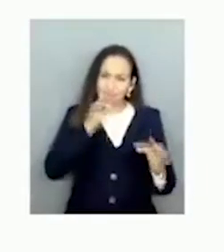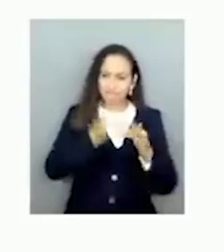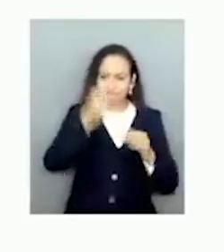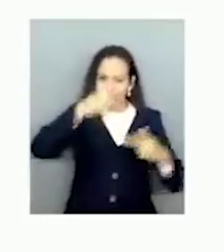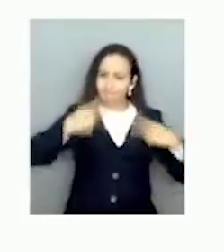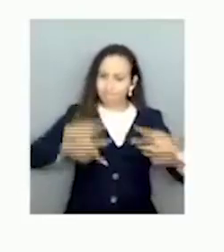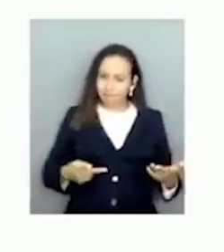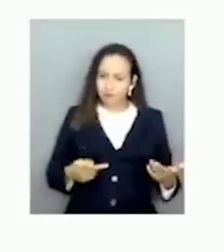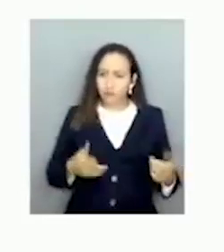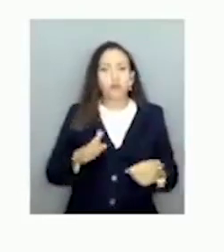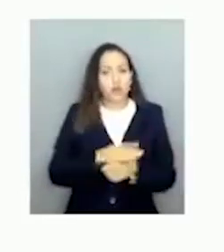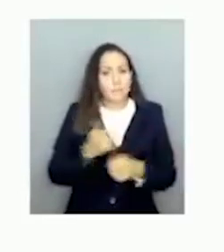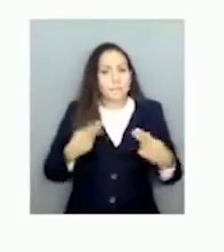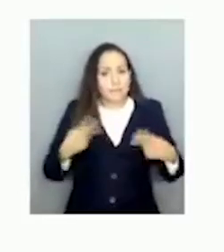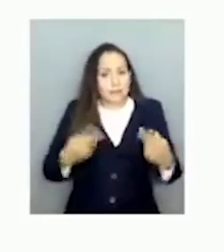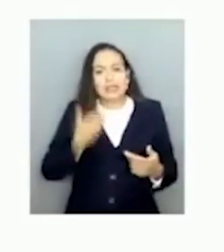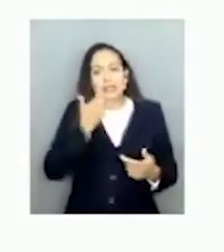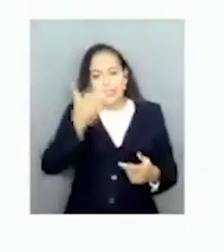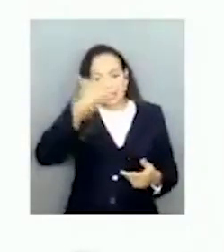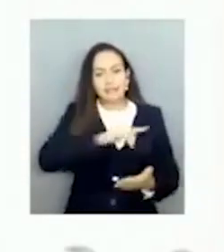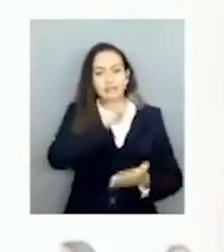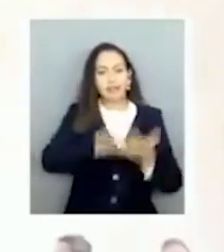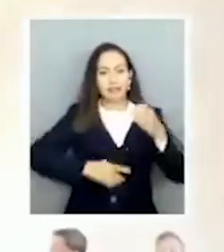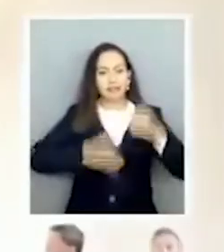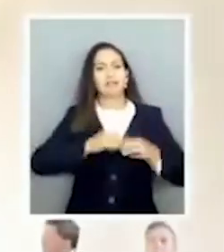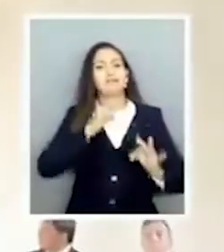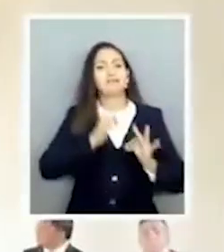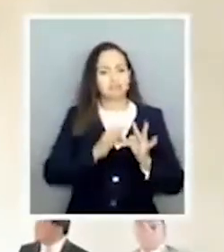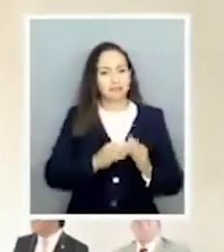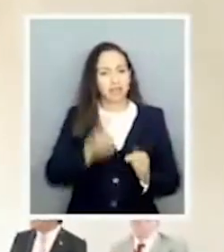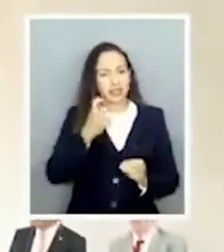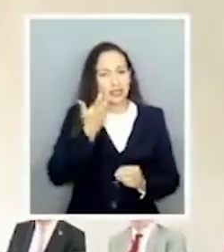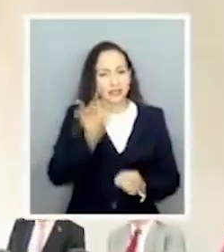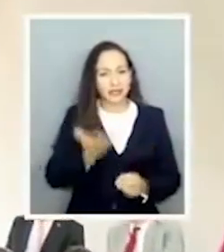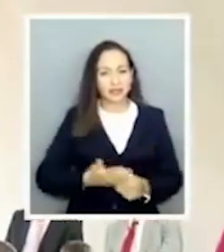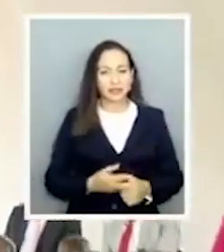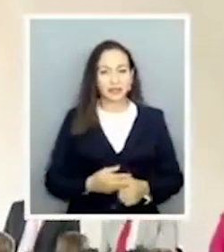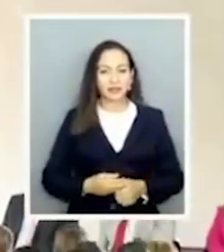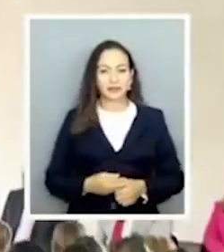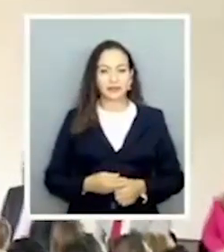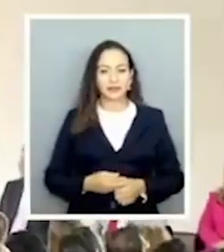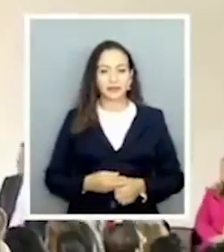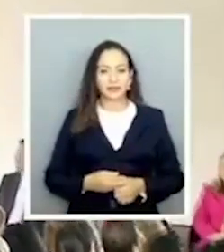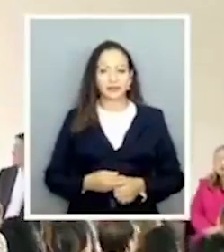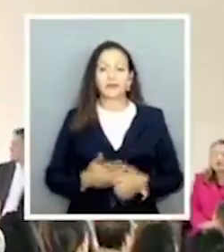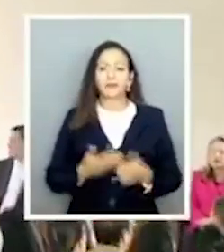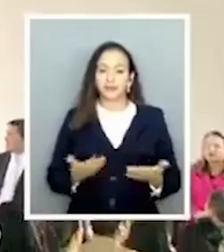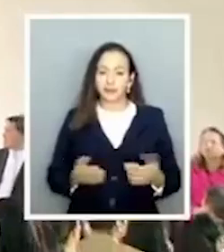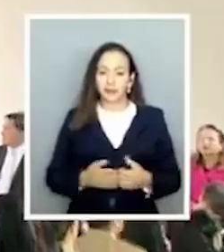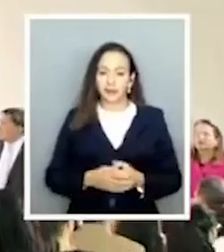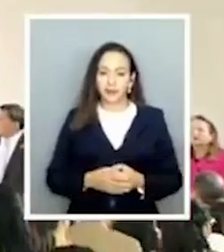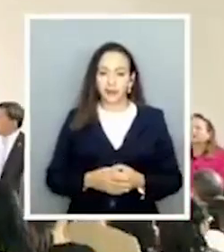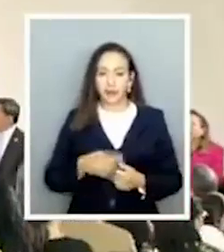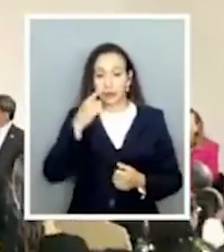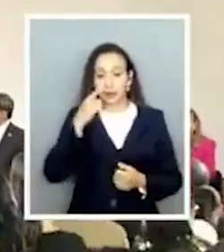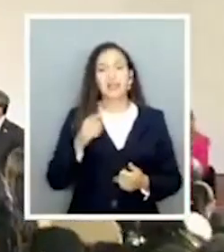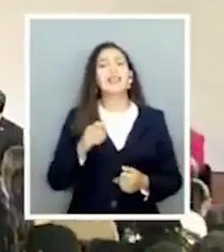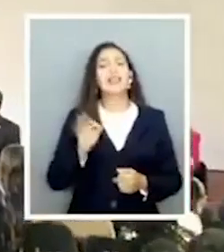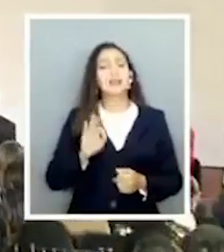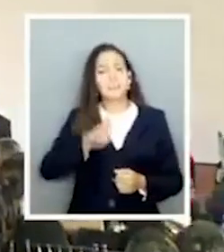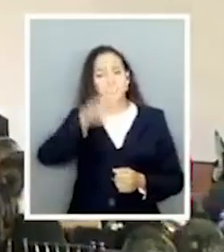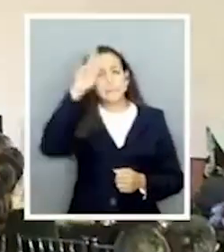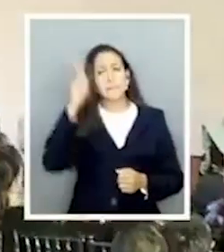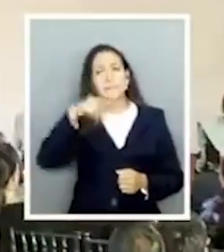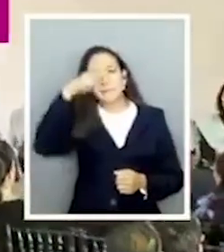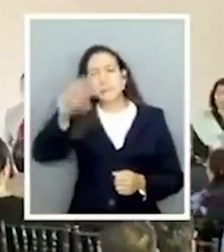Norma Piña, le pidió al presidente López Obrador y a la virtual presidenta electa, Claudia Sheinbaum, que abran las puertas para discutir las consecuencias que puede tener